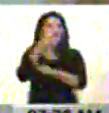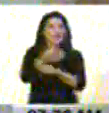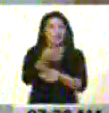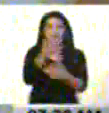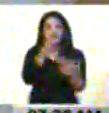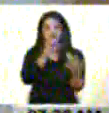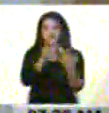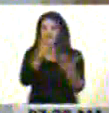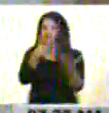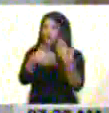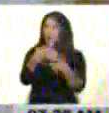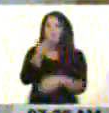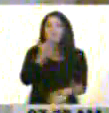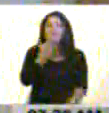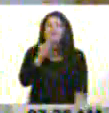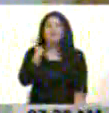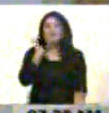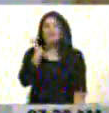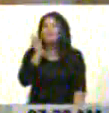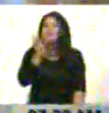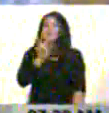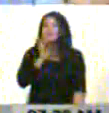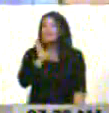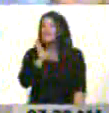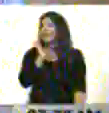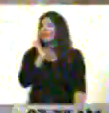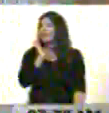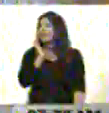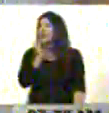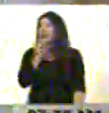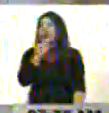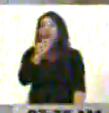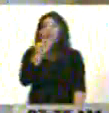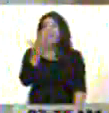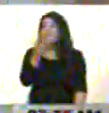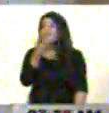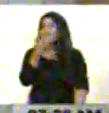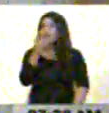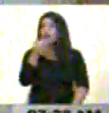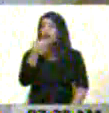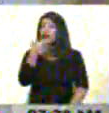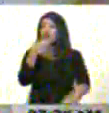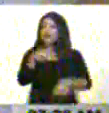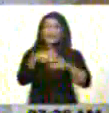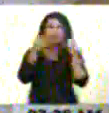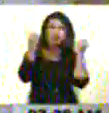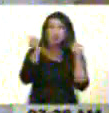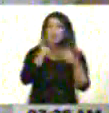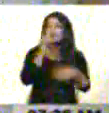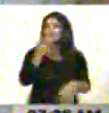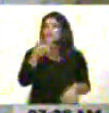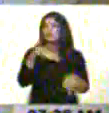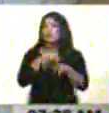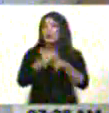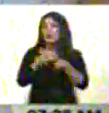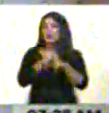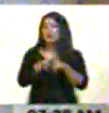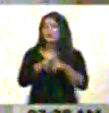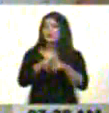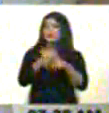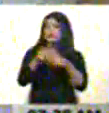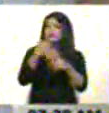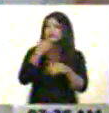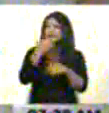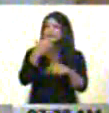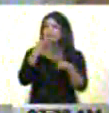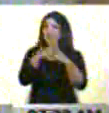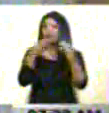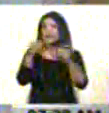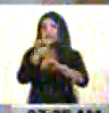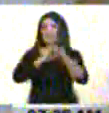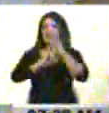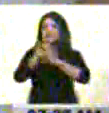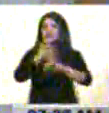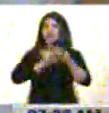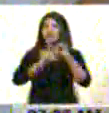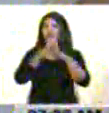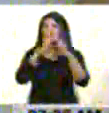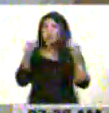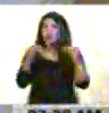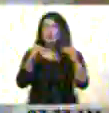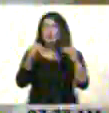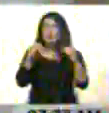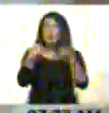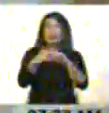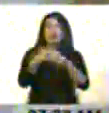Los Ruices, tengas una patrulla cercana, tengas una acción cercana a la prevención del delito y